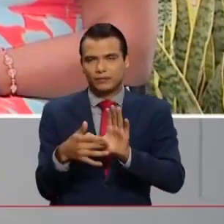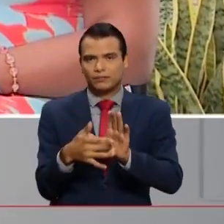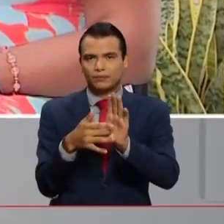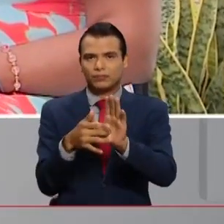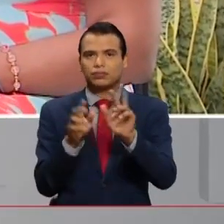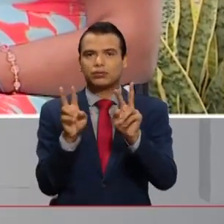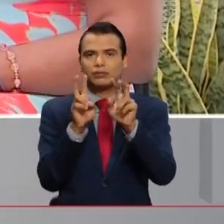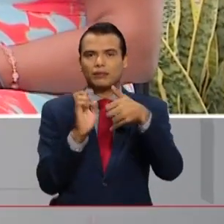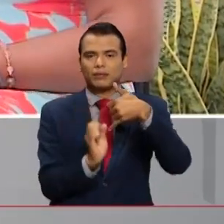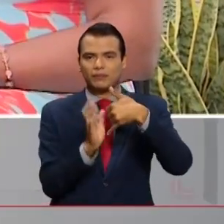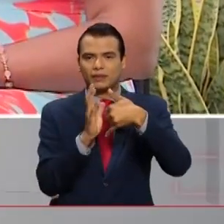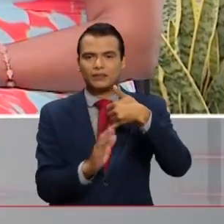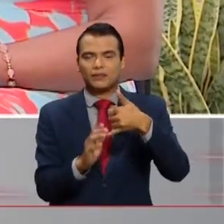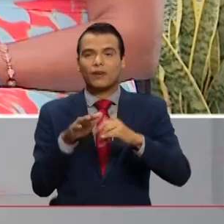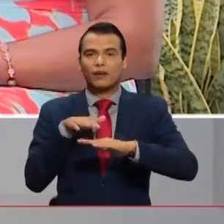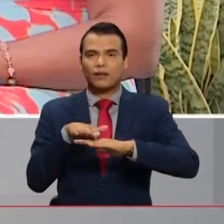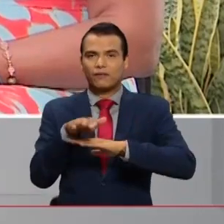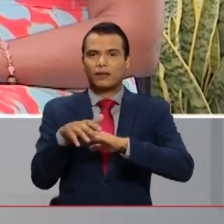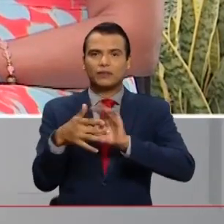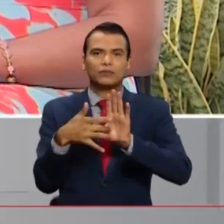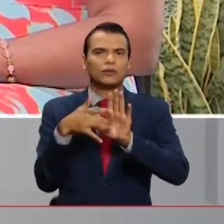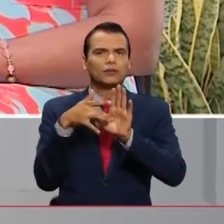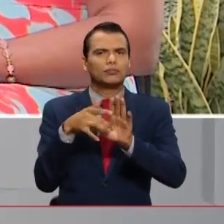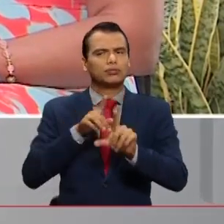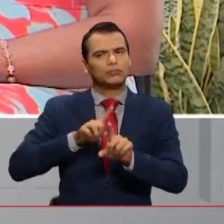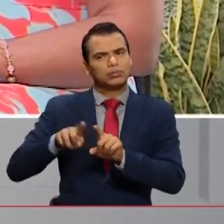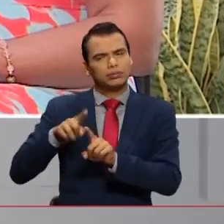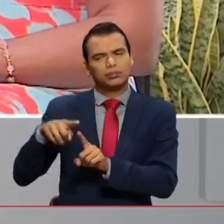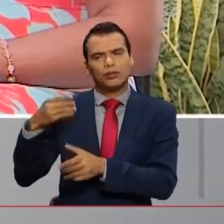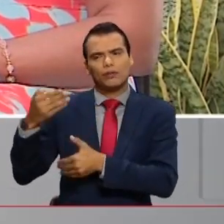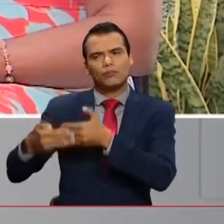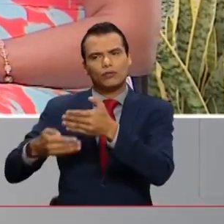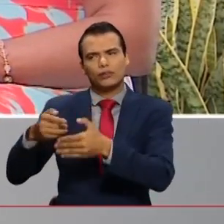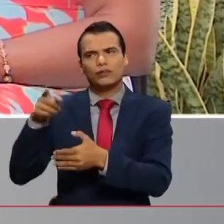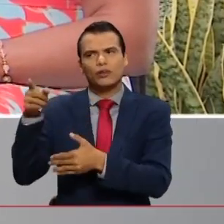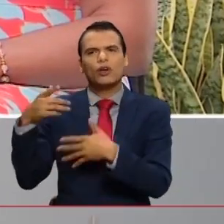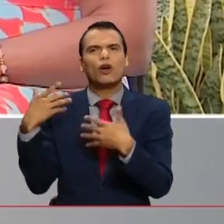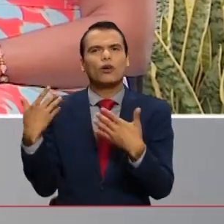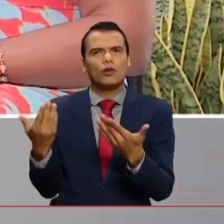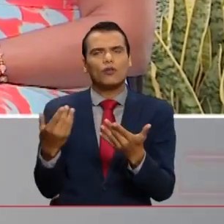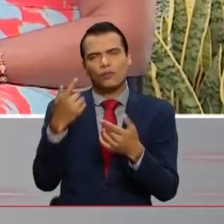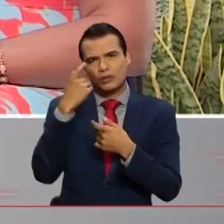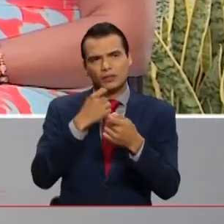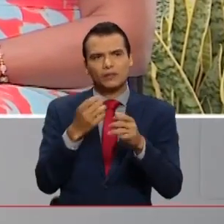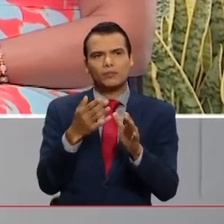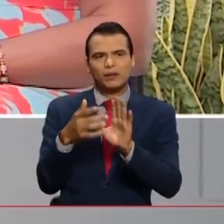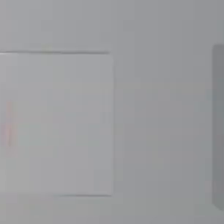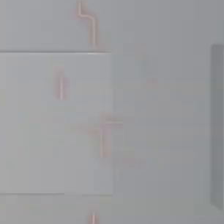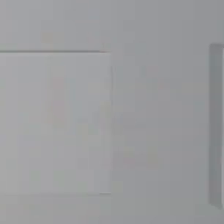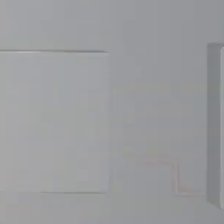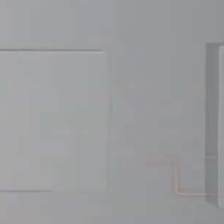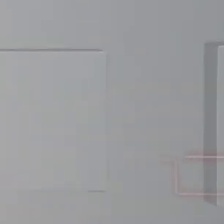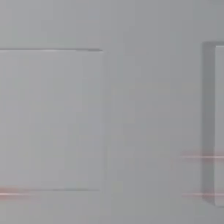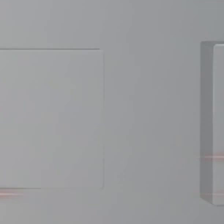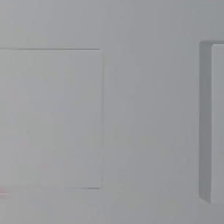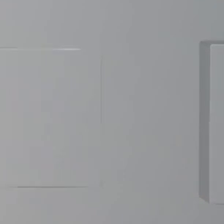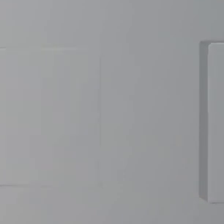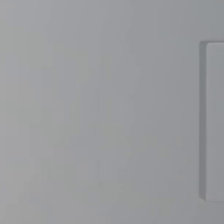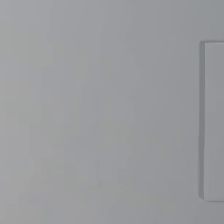Pacífico estaremos poniéndole la lupa y haciéndole seguimiento a la ejecución de este plan estratégico regional.